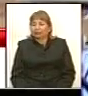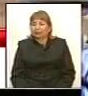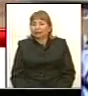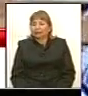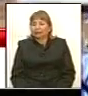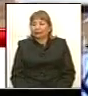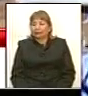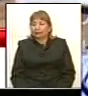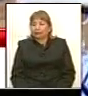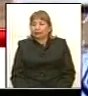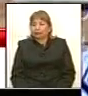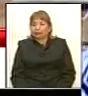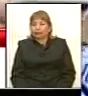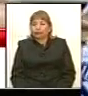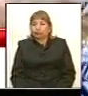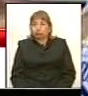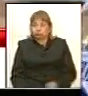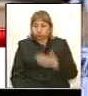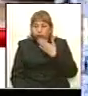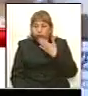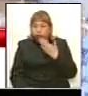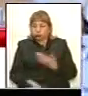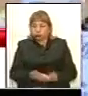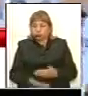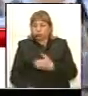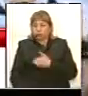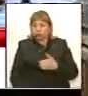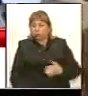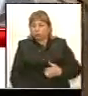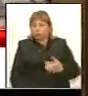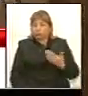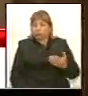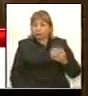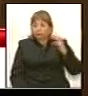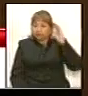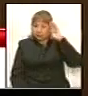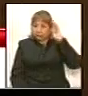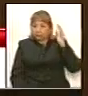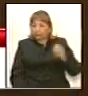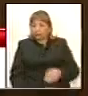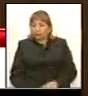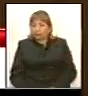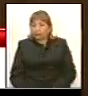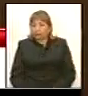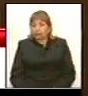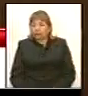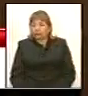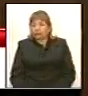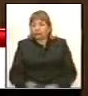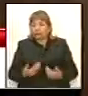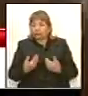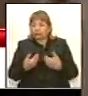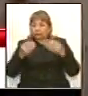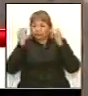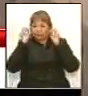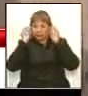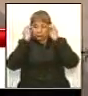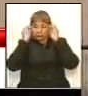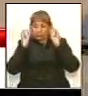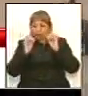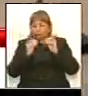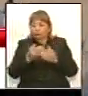Aramayo. Gracias, presidente. A través suyo, saludar al jefe de INDECI, el general Chávez, con quien hemos tenido oportunidad